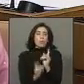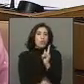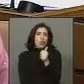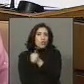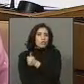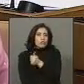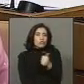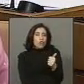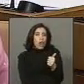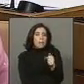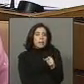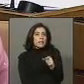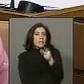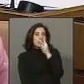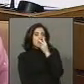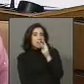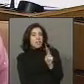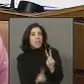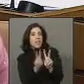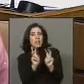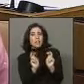solo es mirada